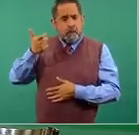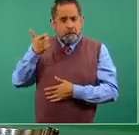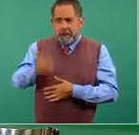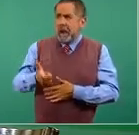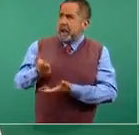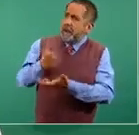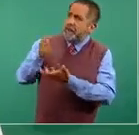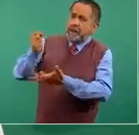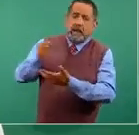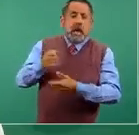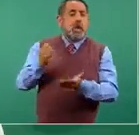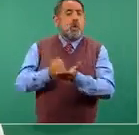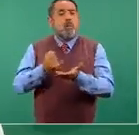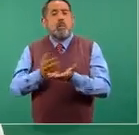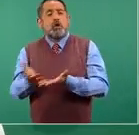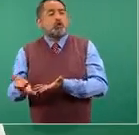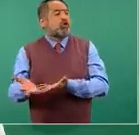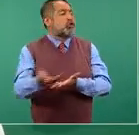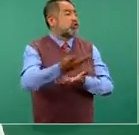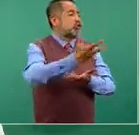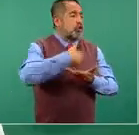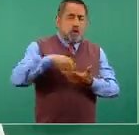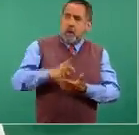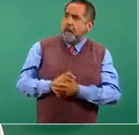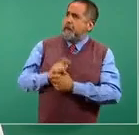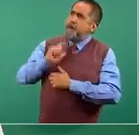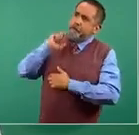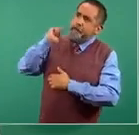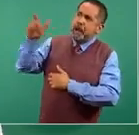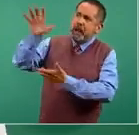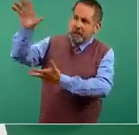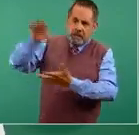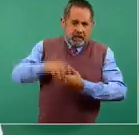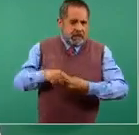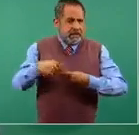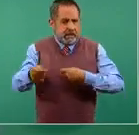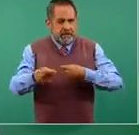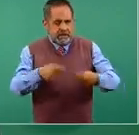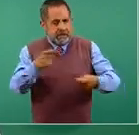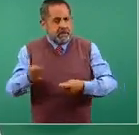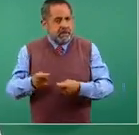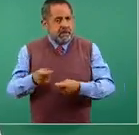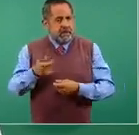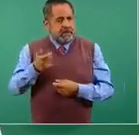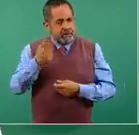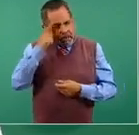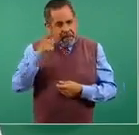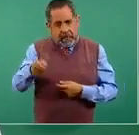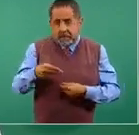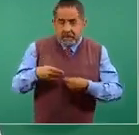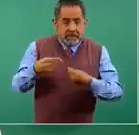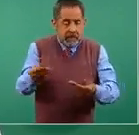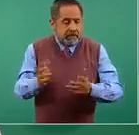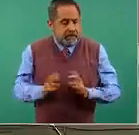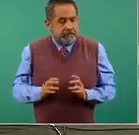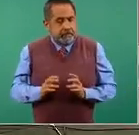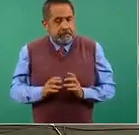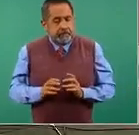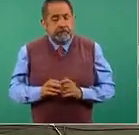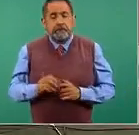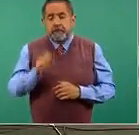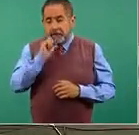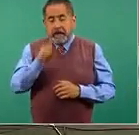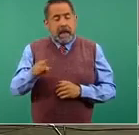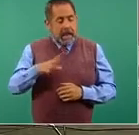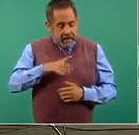los impuestos de todas y todos quienes pagamos impuestos y otras recaudaciones que tiene el Estado mexicano, y de